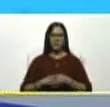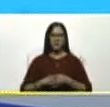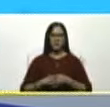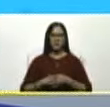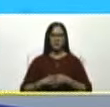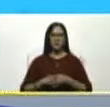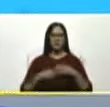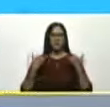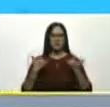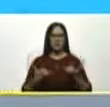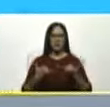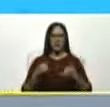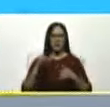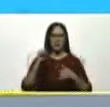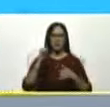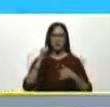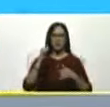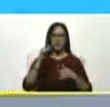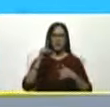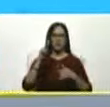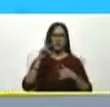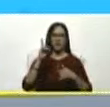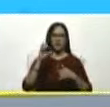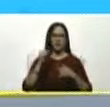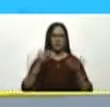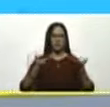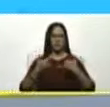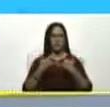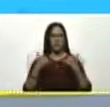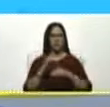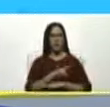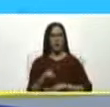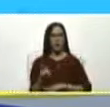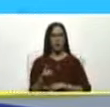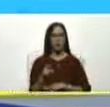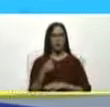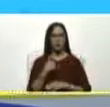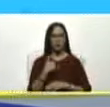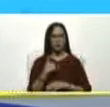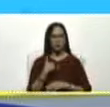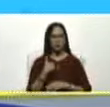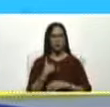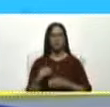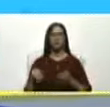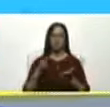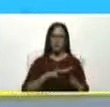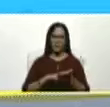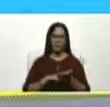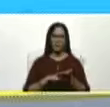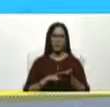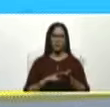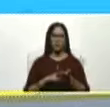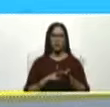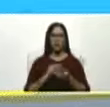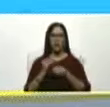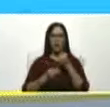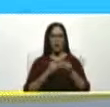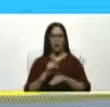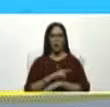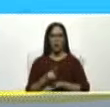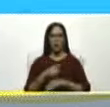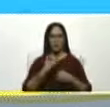Ya Salvador nos dio la línea y la orden. Y yo ratifico y convierto en orden presidencial